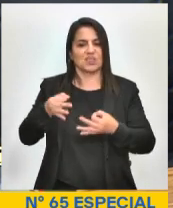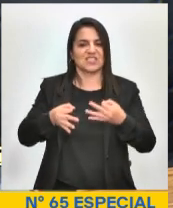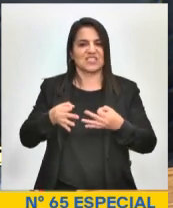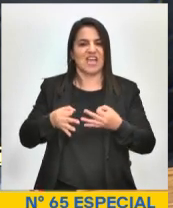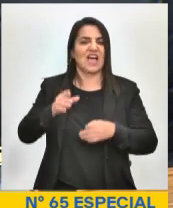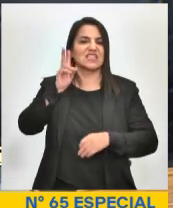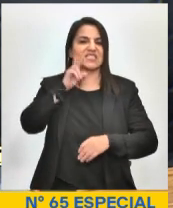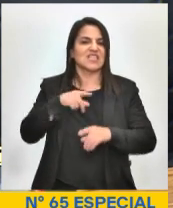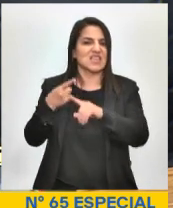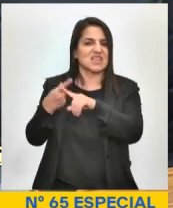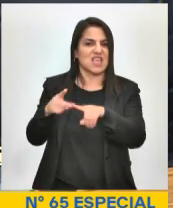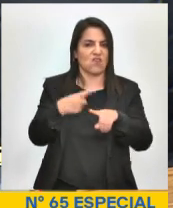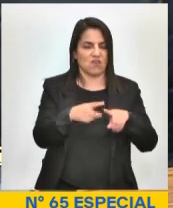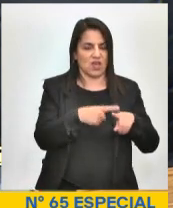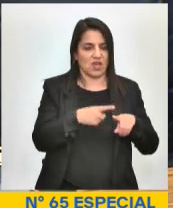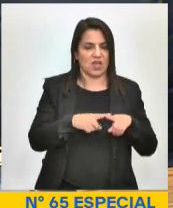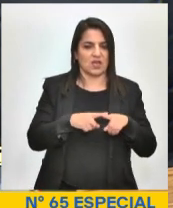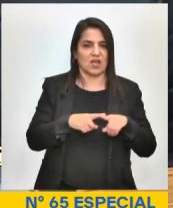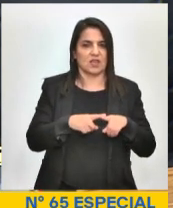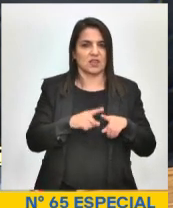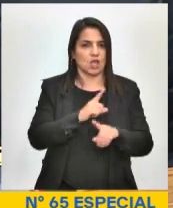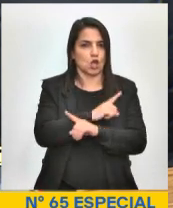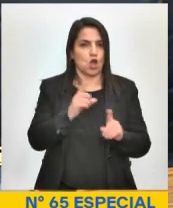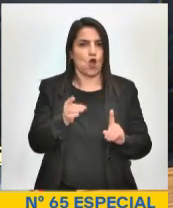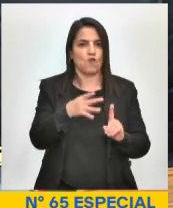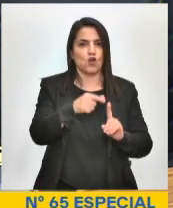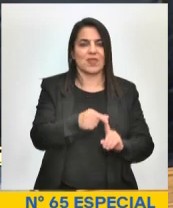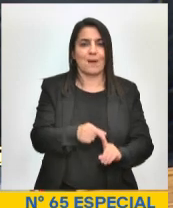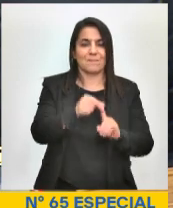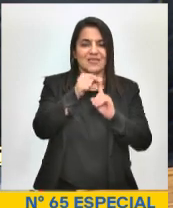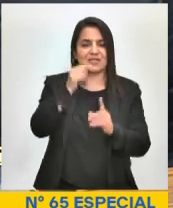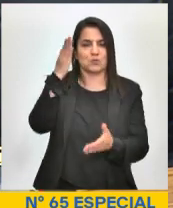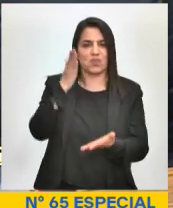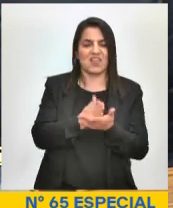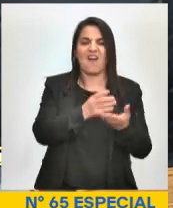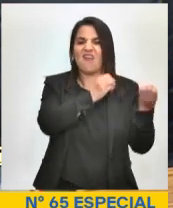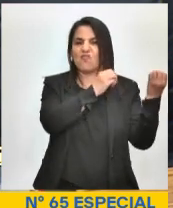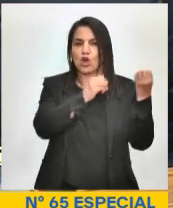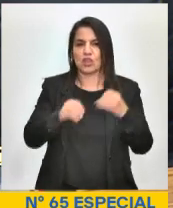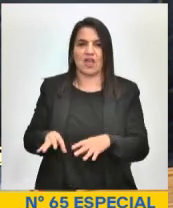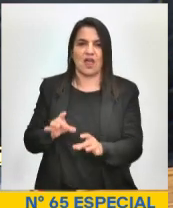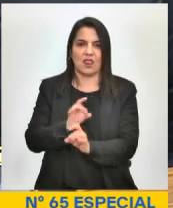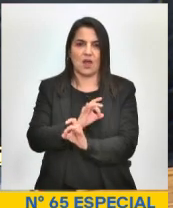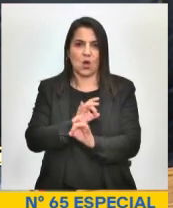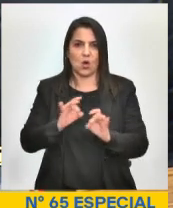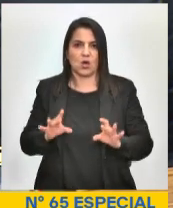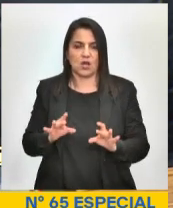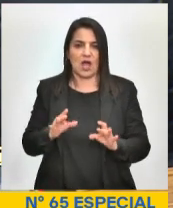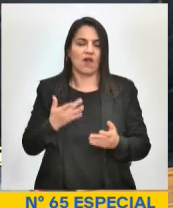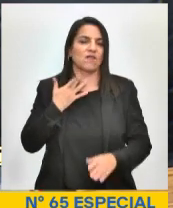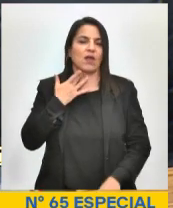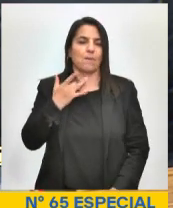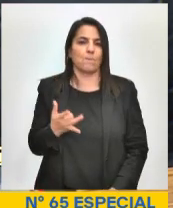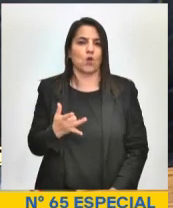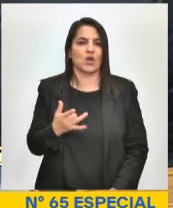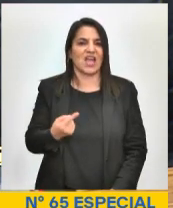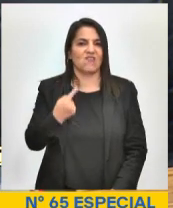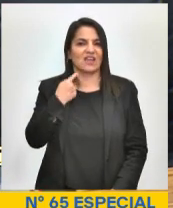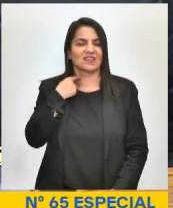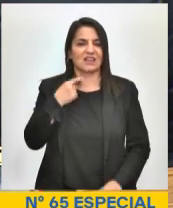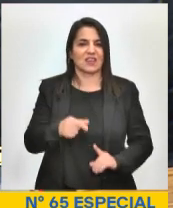distingos, ni menos vulnerar principios y deberes que se han abandonado de manera notable o grave en cuanto a la transgresión de los principios de